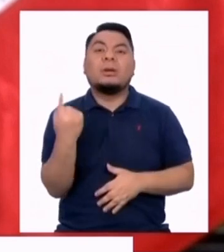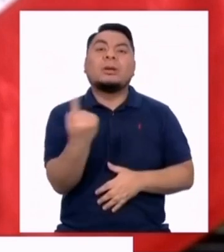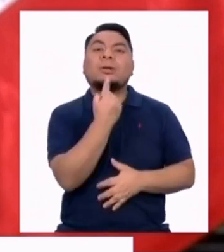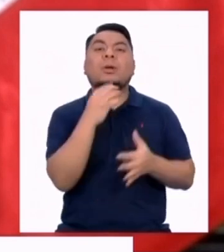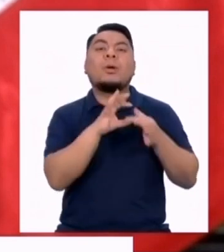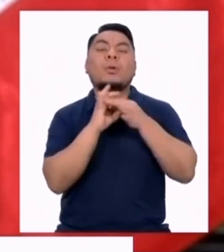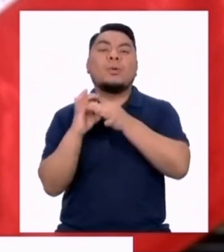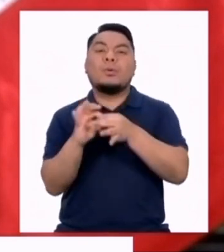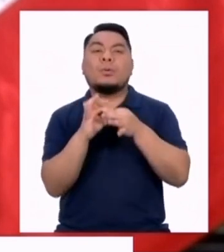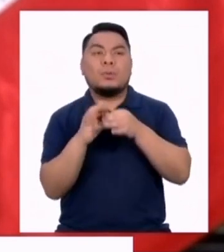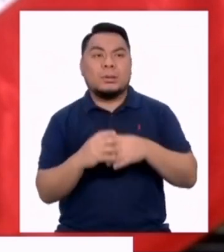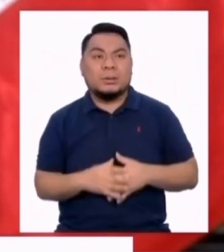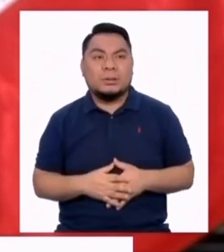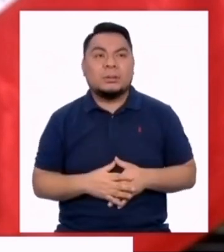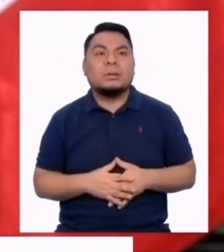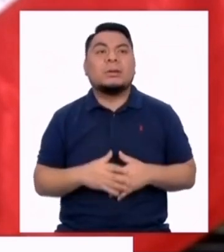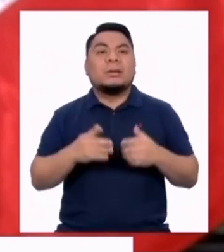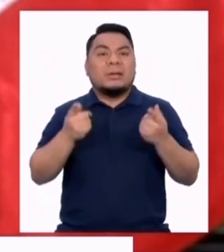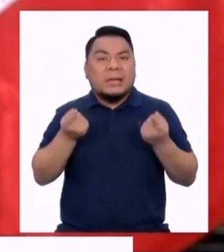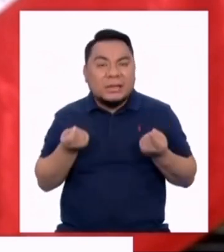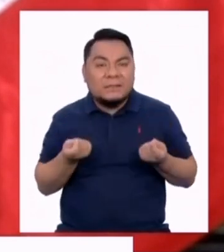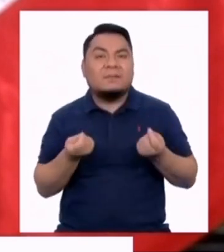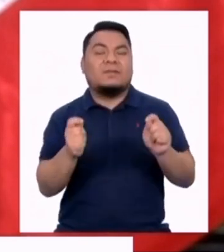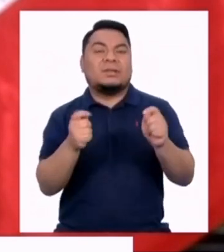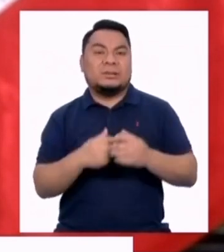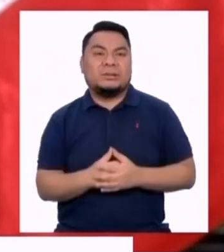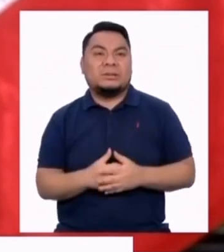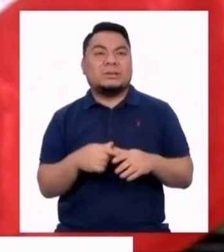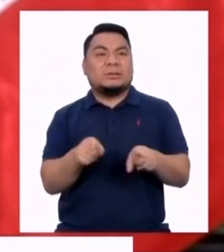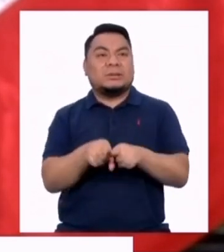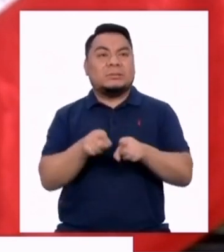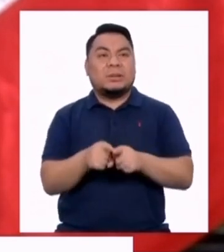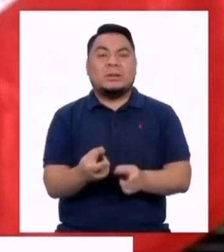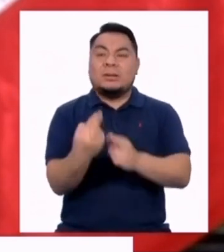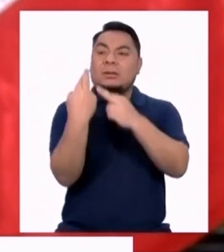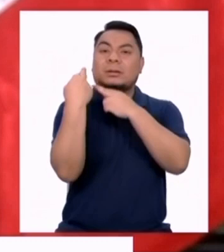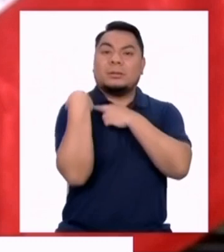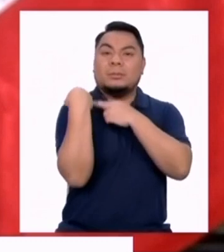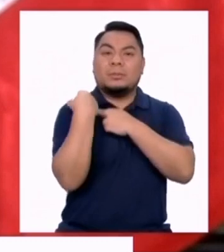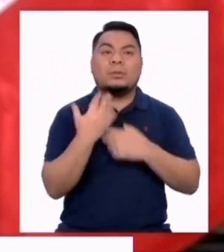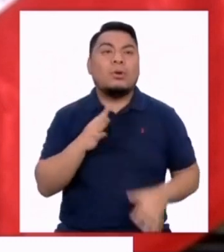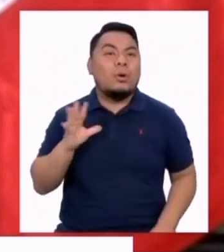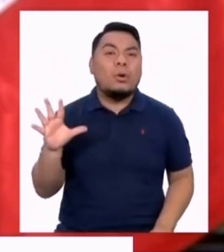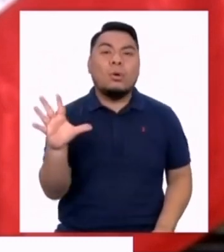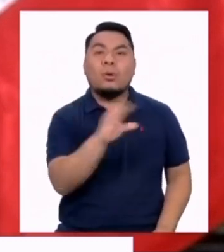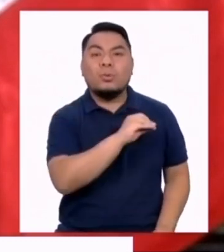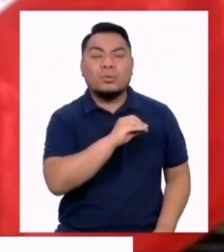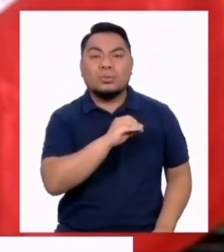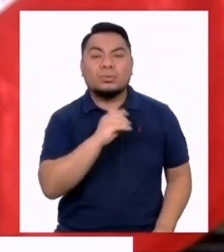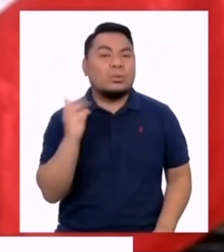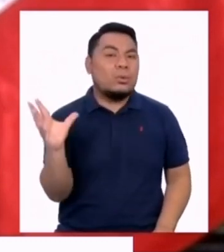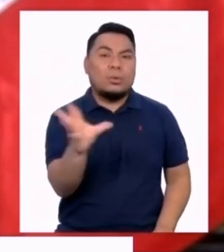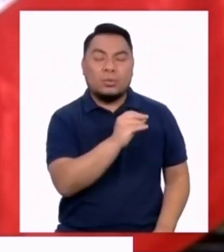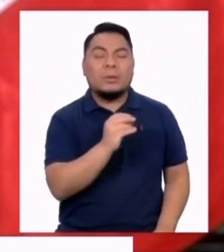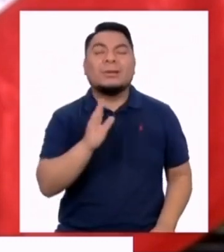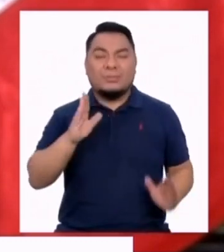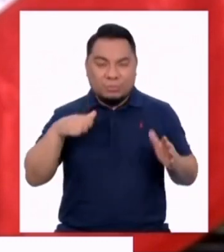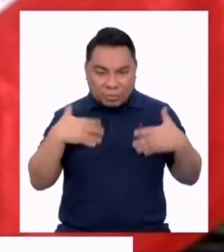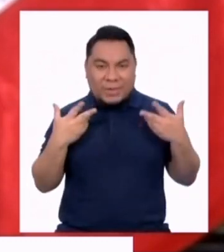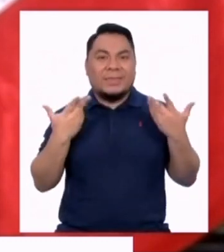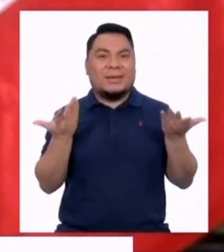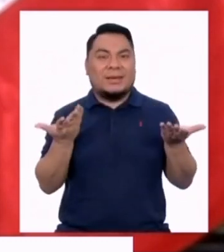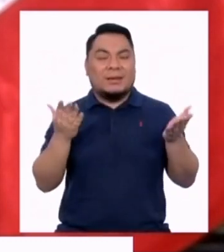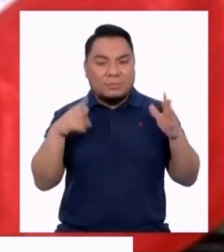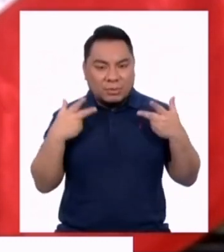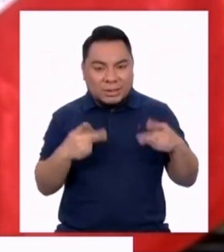responsabilidad de todos nos permitirán vencer al enemigo común y proteger